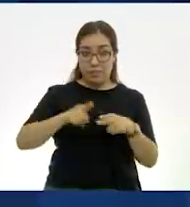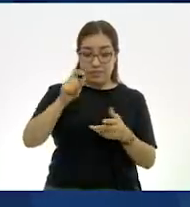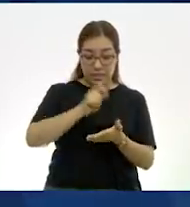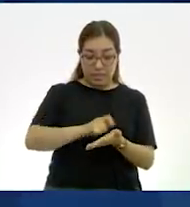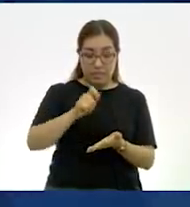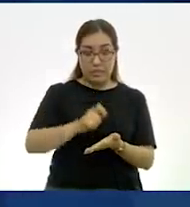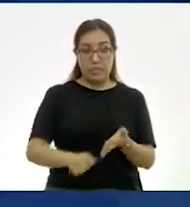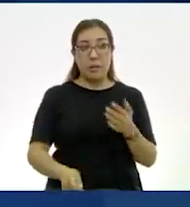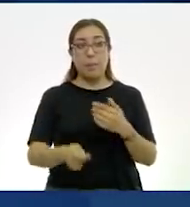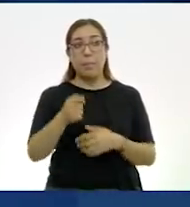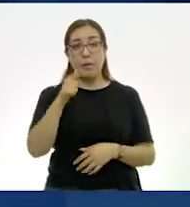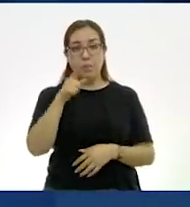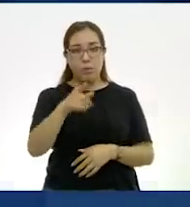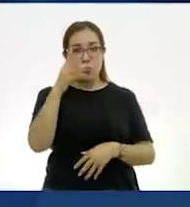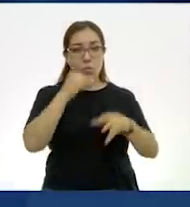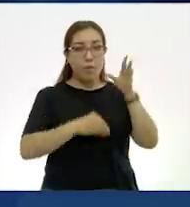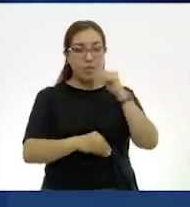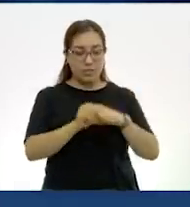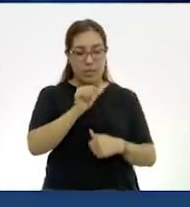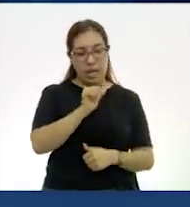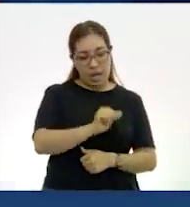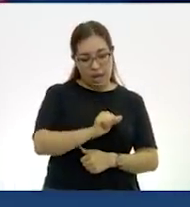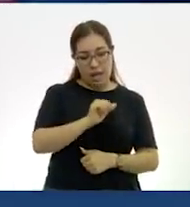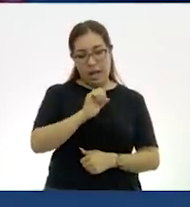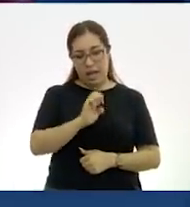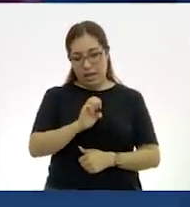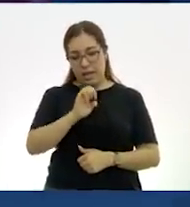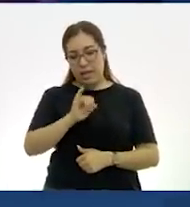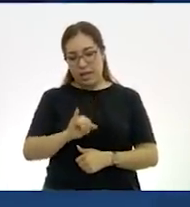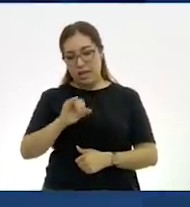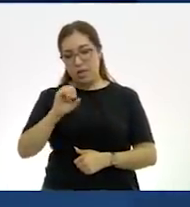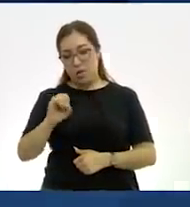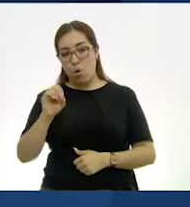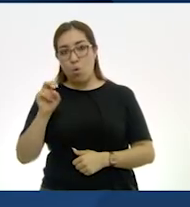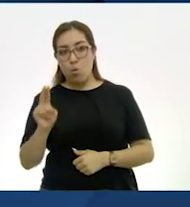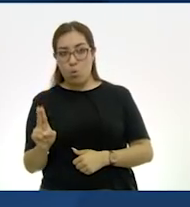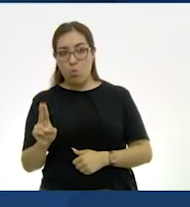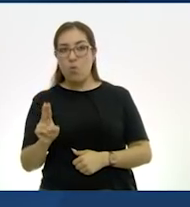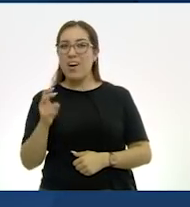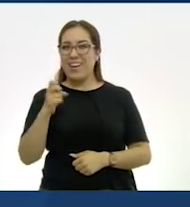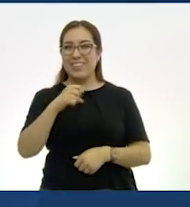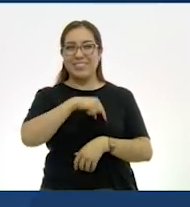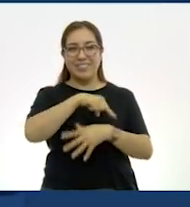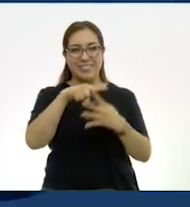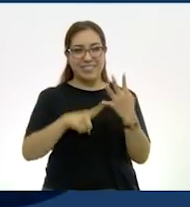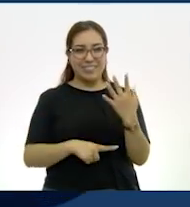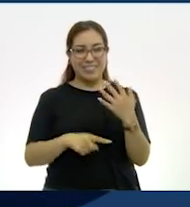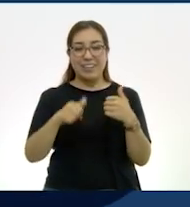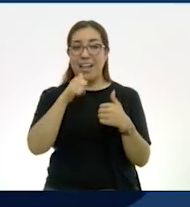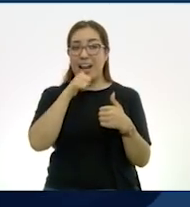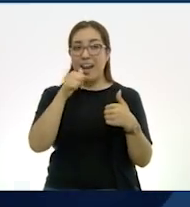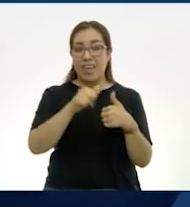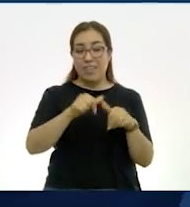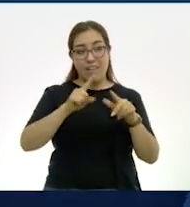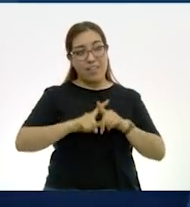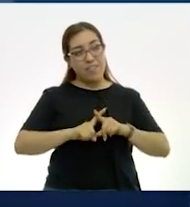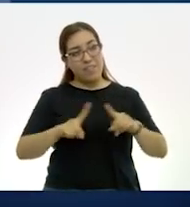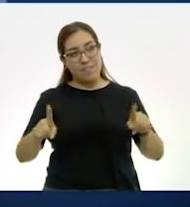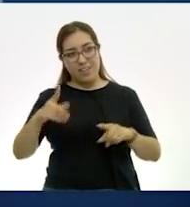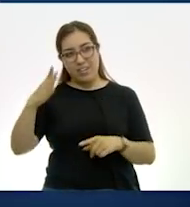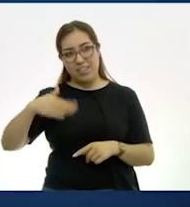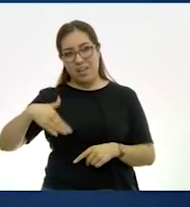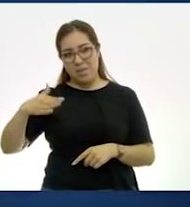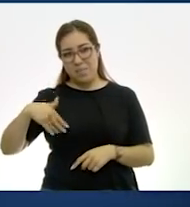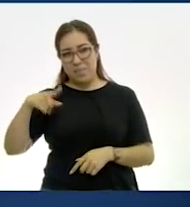que aprendiste fueron las vocales y después las consonantes. Estas letras, a diferencia de las figuras que vimos en los